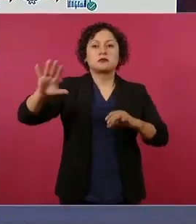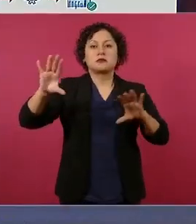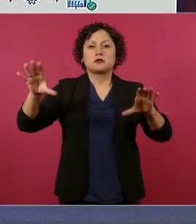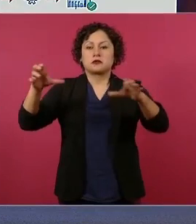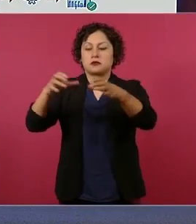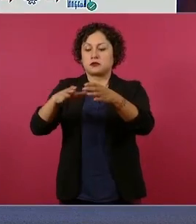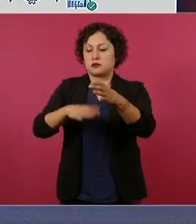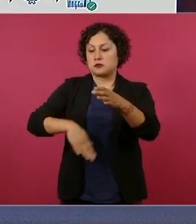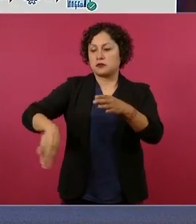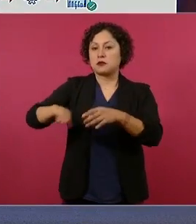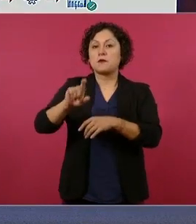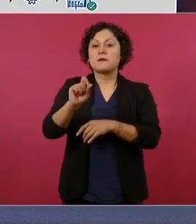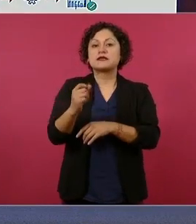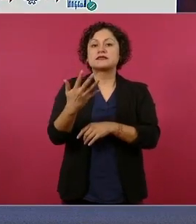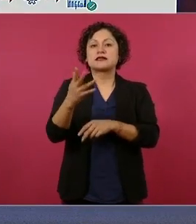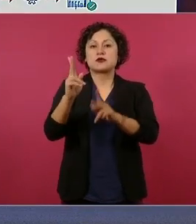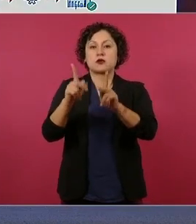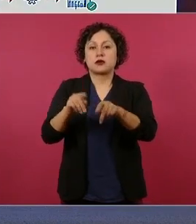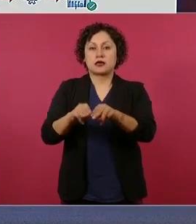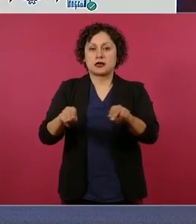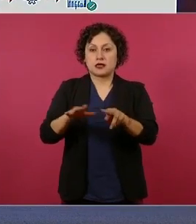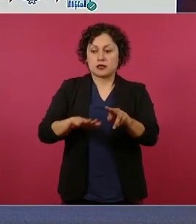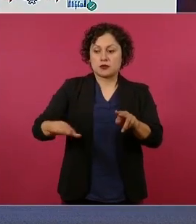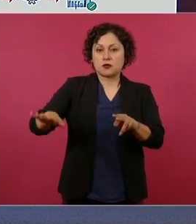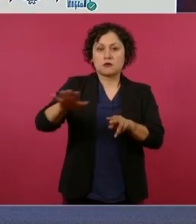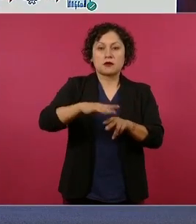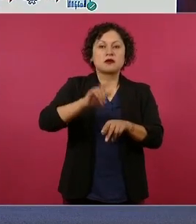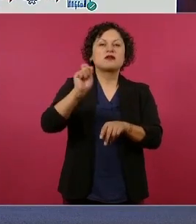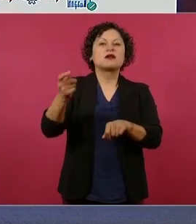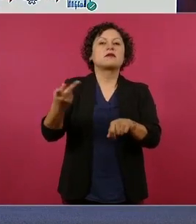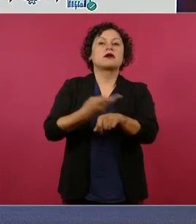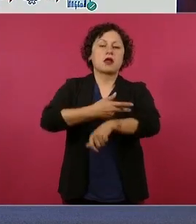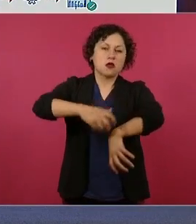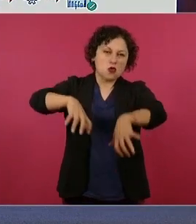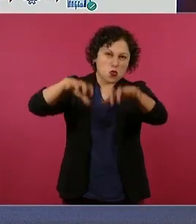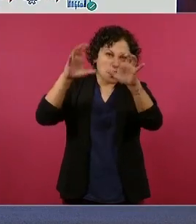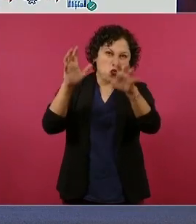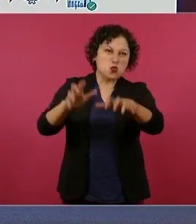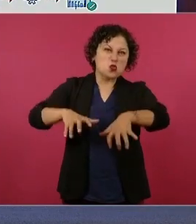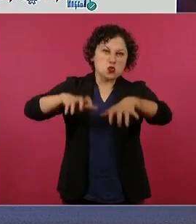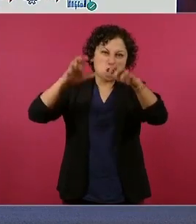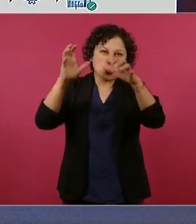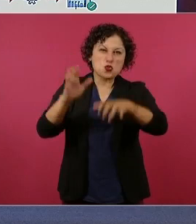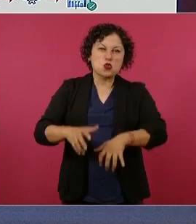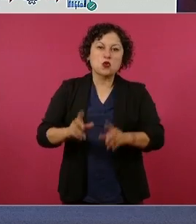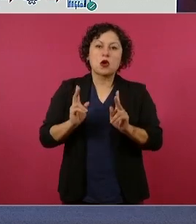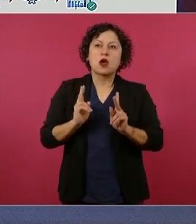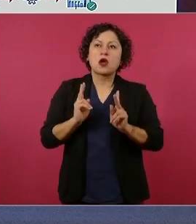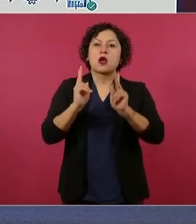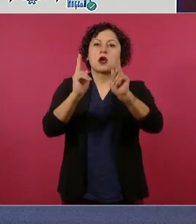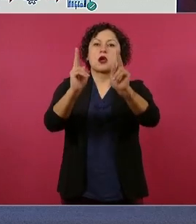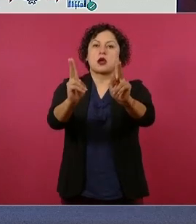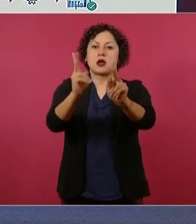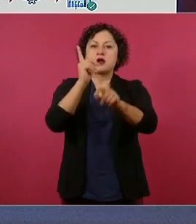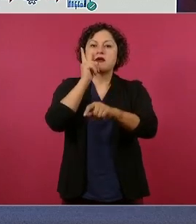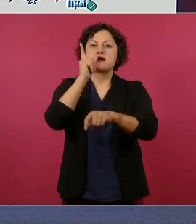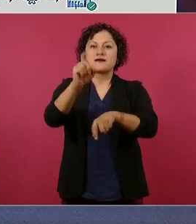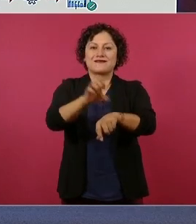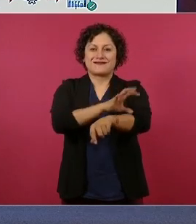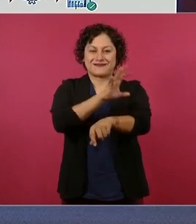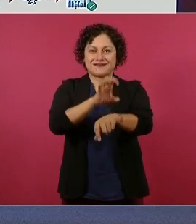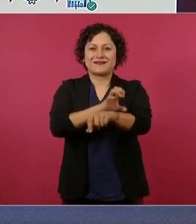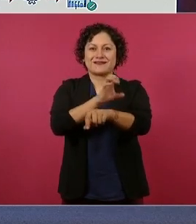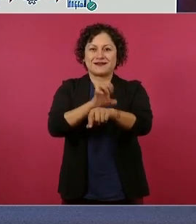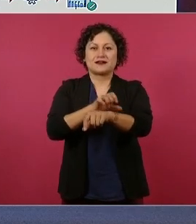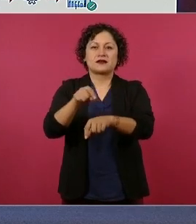de 25 kilómetros, por presencia de lluvias torrenciales. Se cayeron 4 torres para la evacuación de la central que